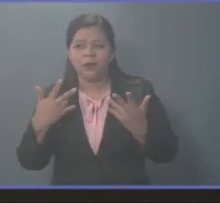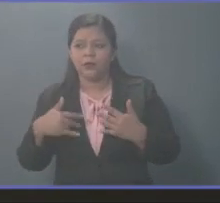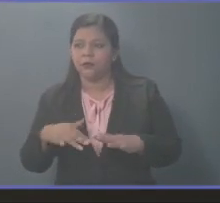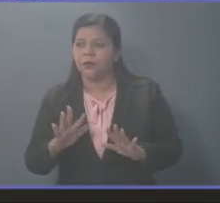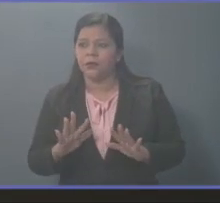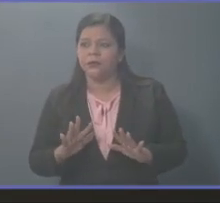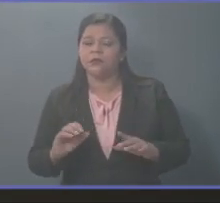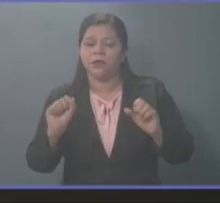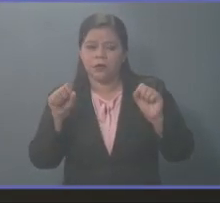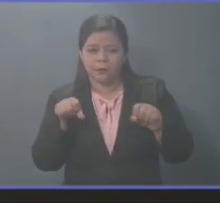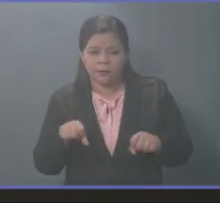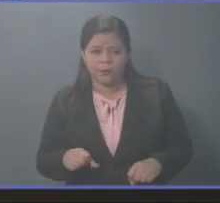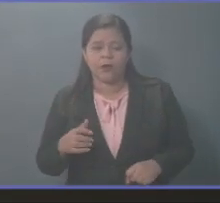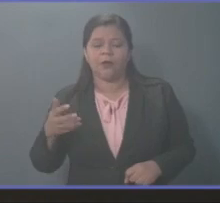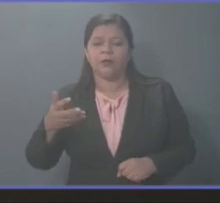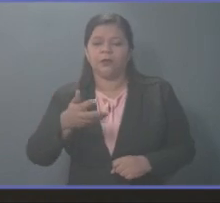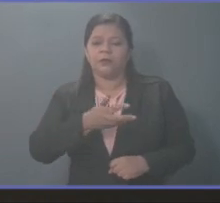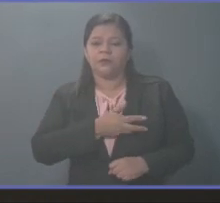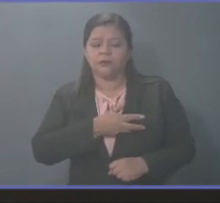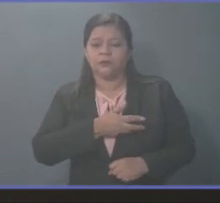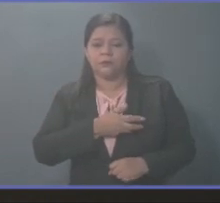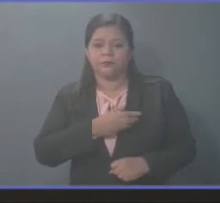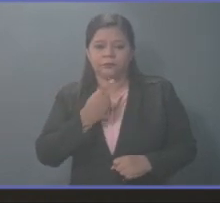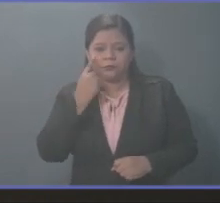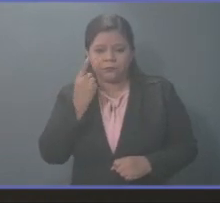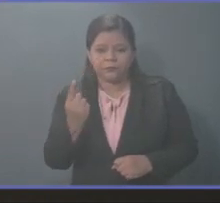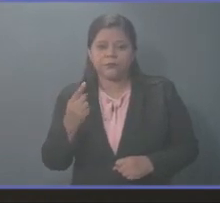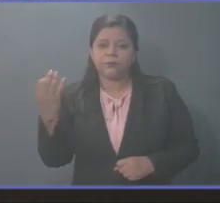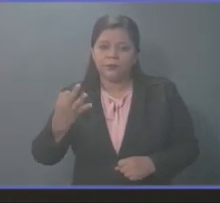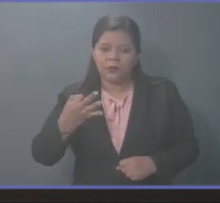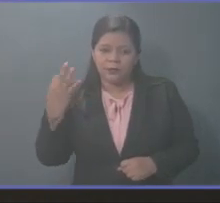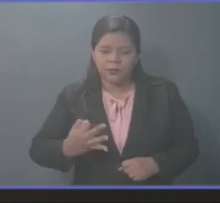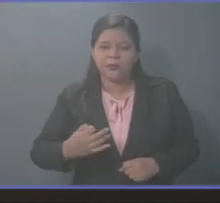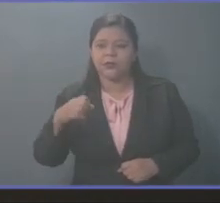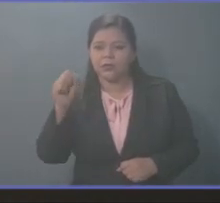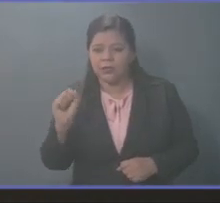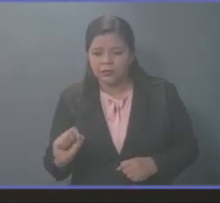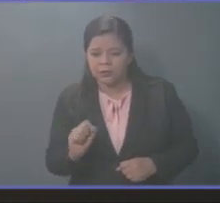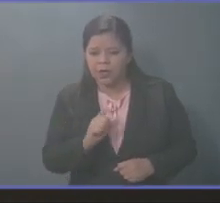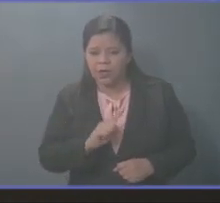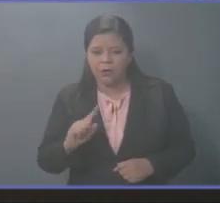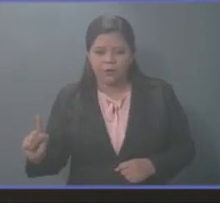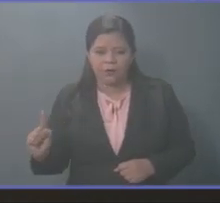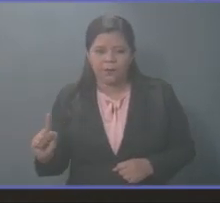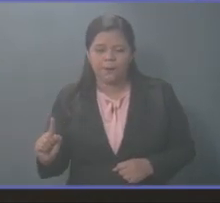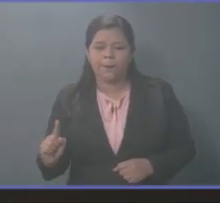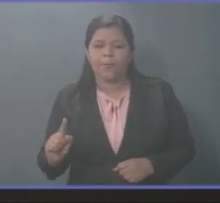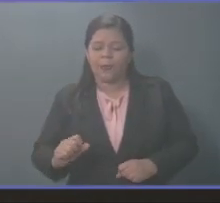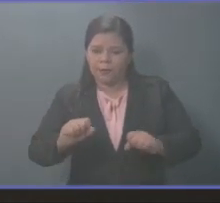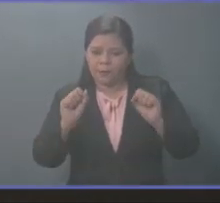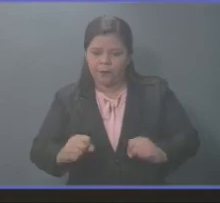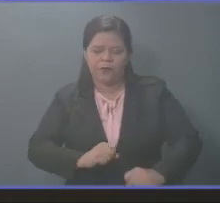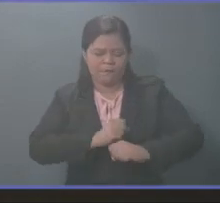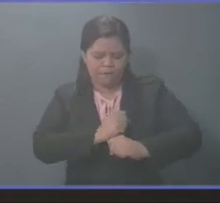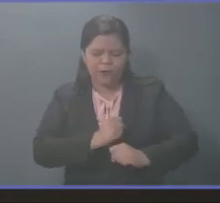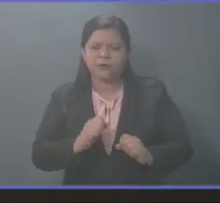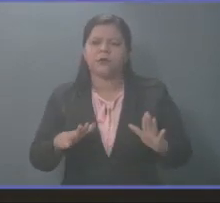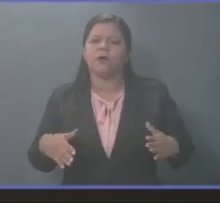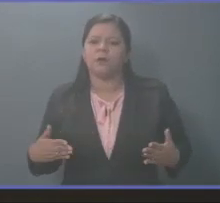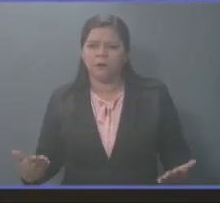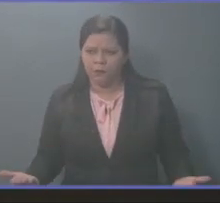que se puede prever si hay necesidad o no de un uso de la fuerza y cómo debe